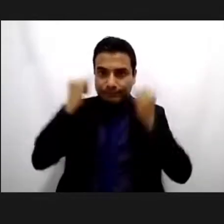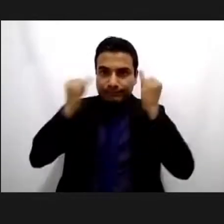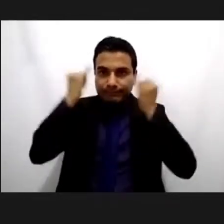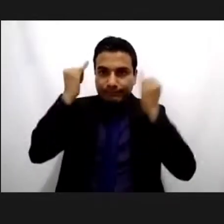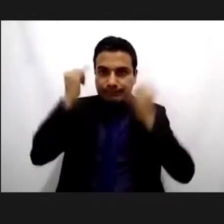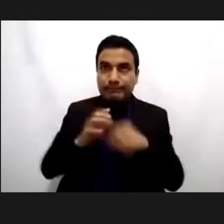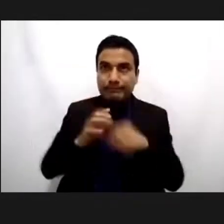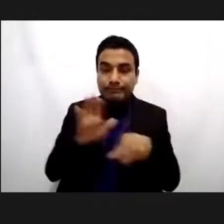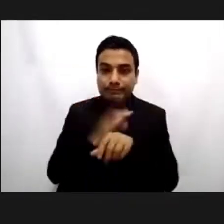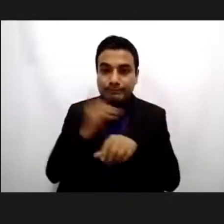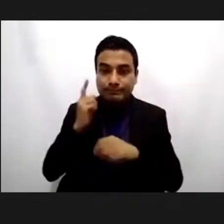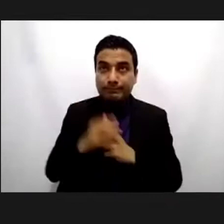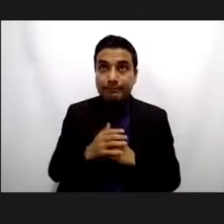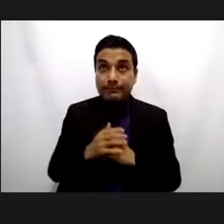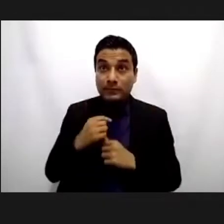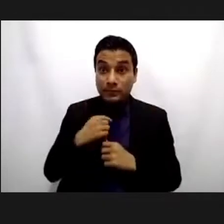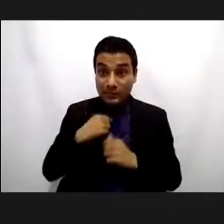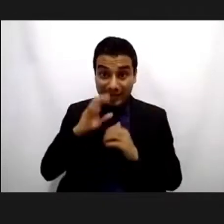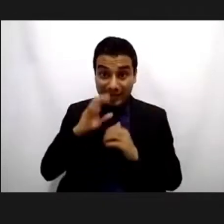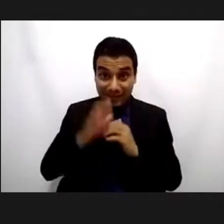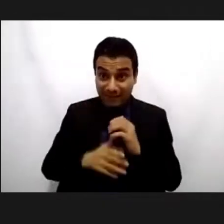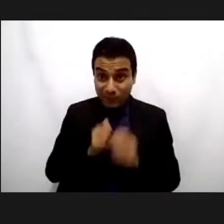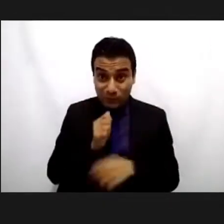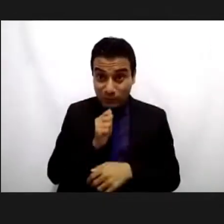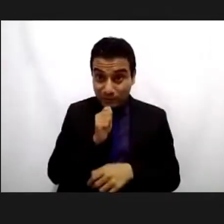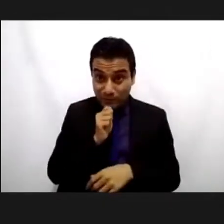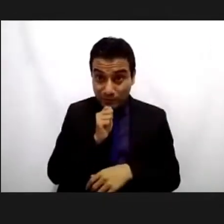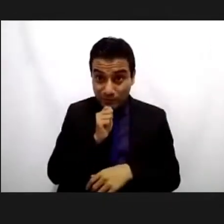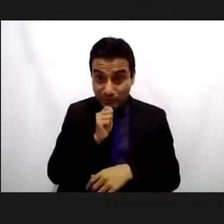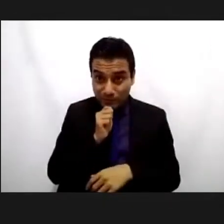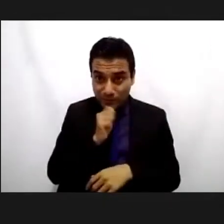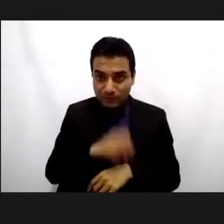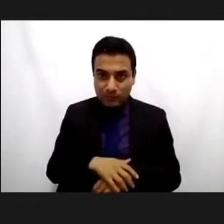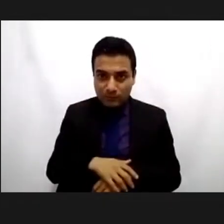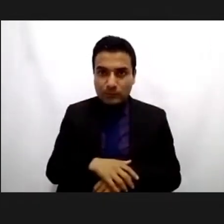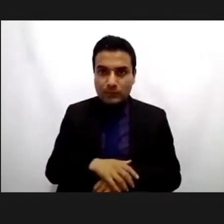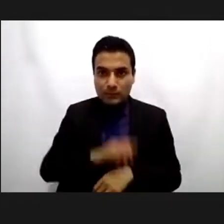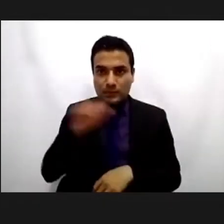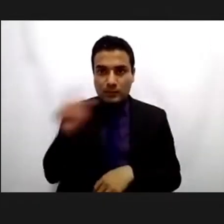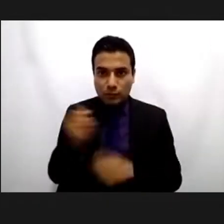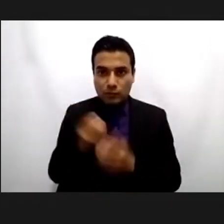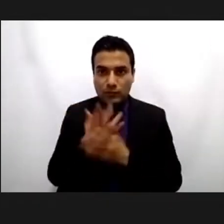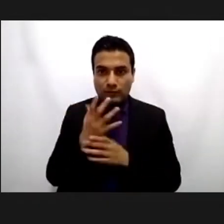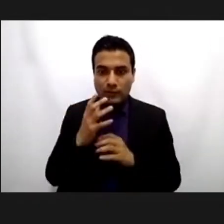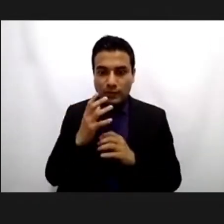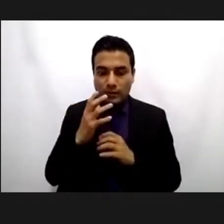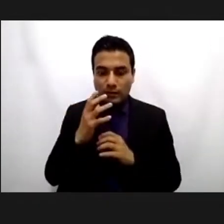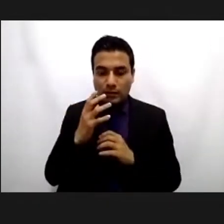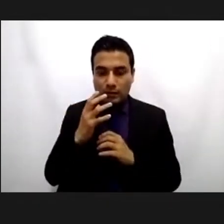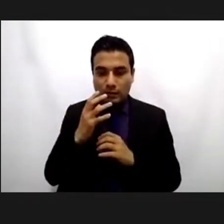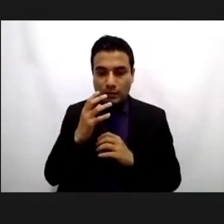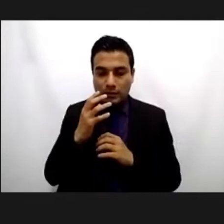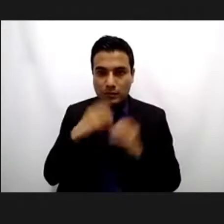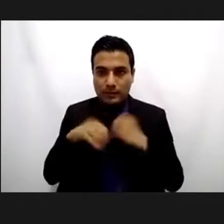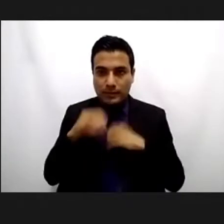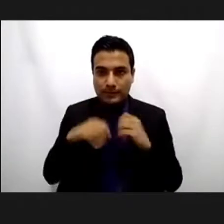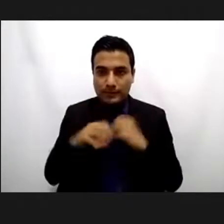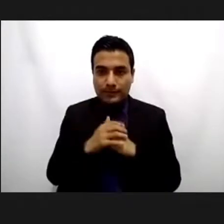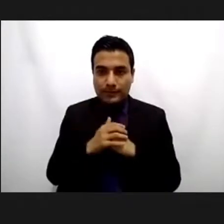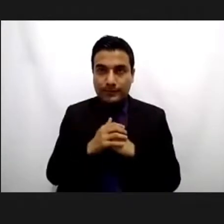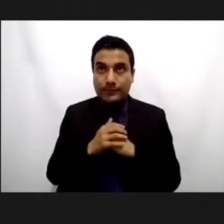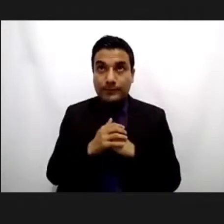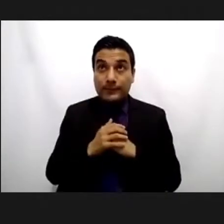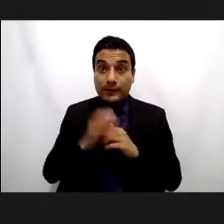todo lo que no he terminado me ha conducido a otra obra. Que en realidad terminar es un